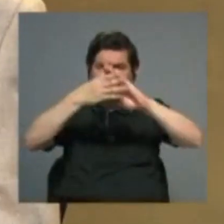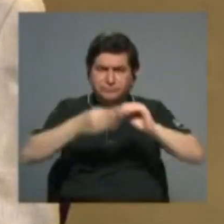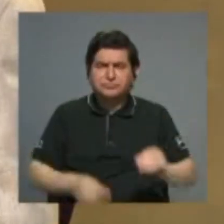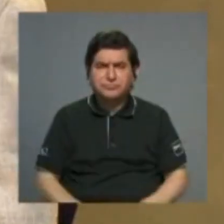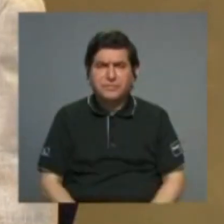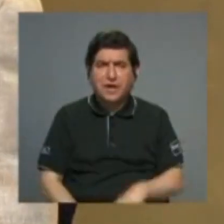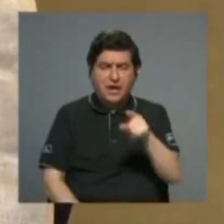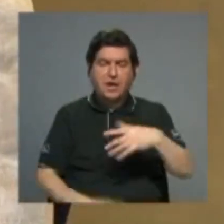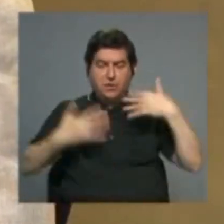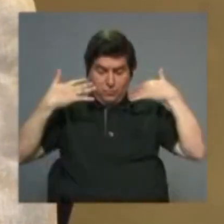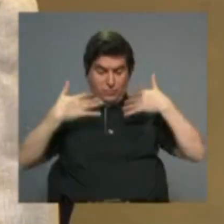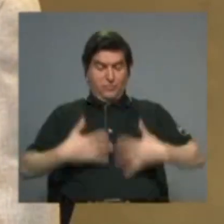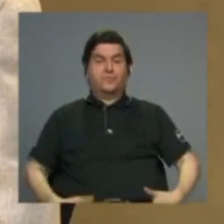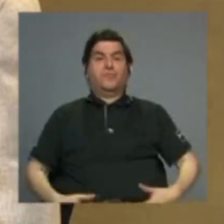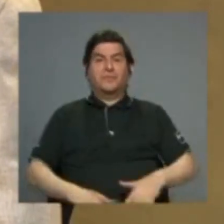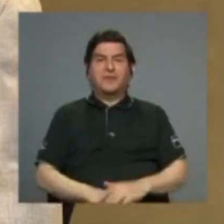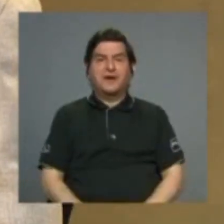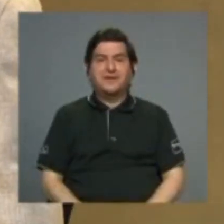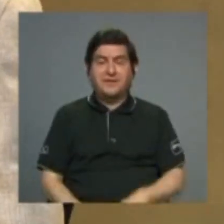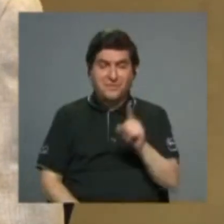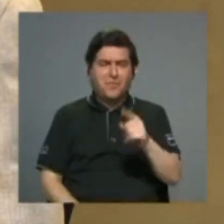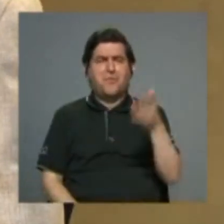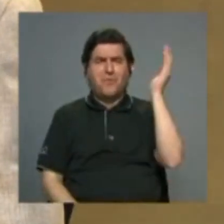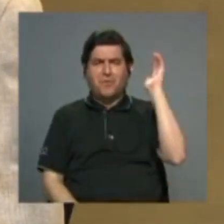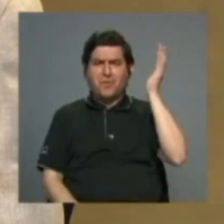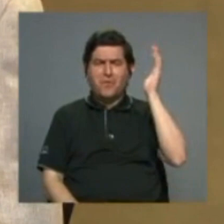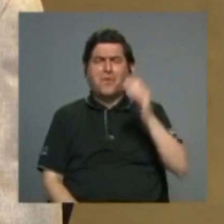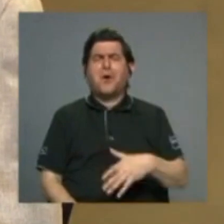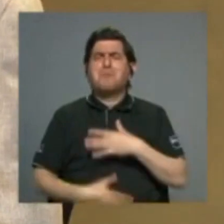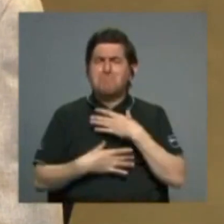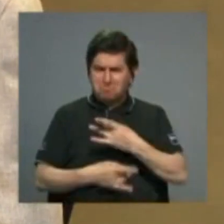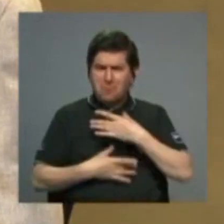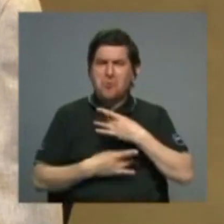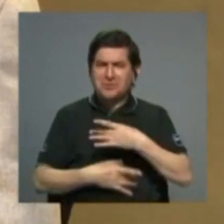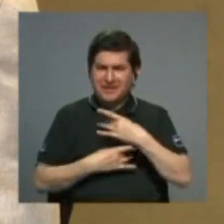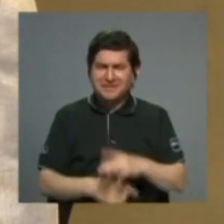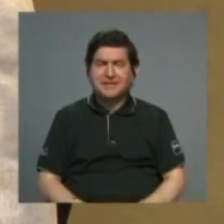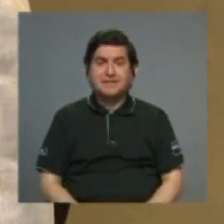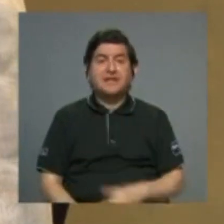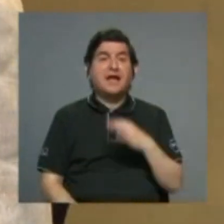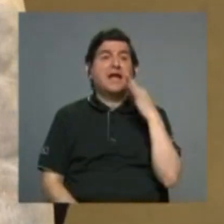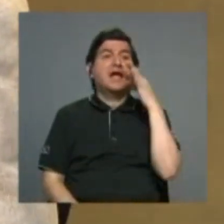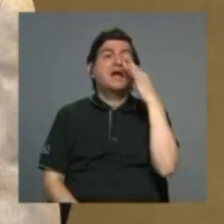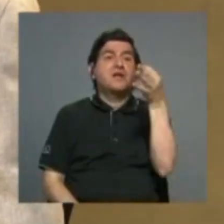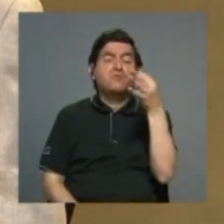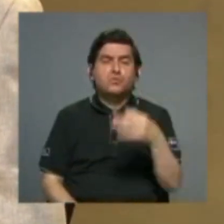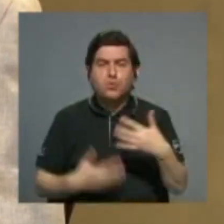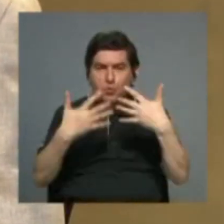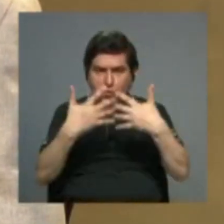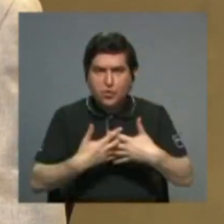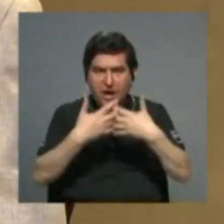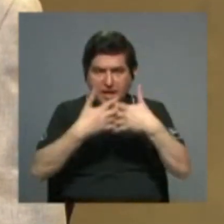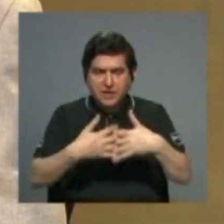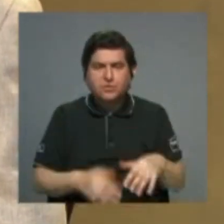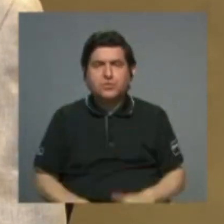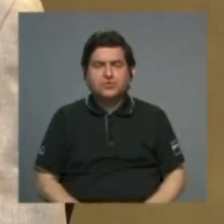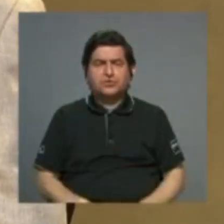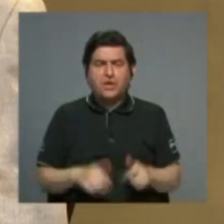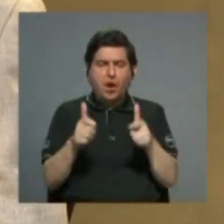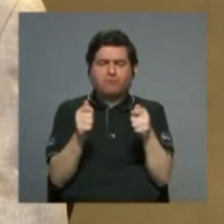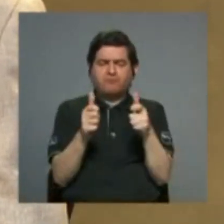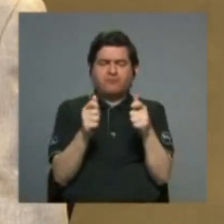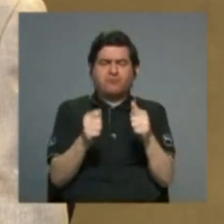él uniformado, fue una plática muy interesante. El futuro, por ejemplo, de la industria de los videojuegos y el